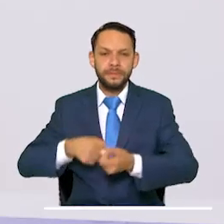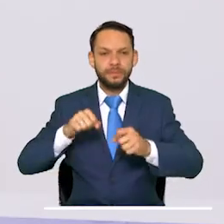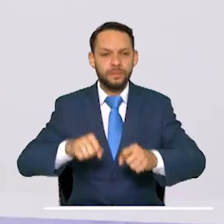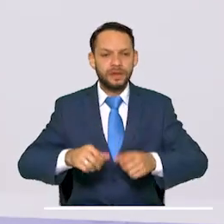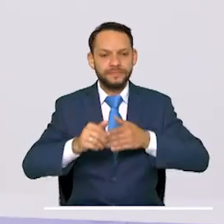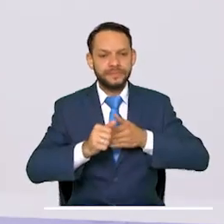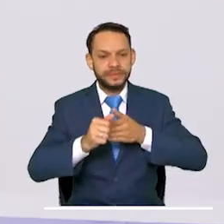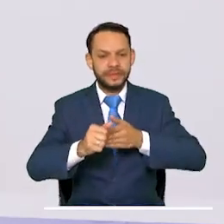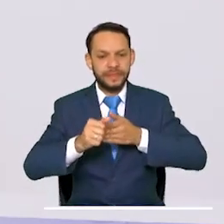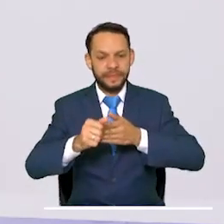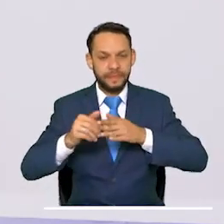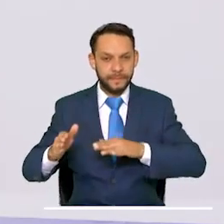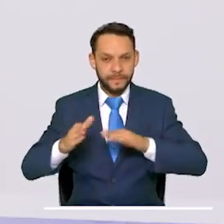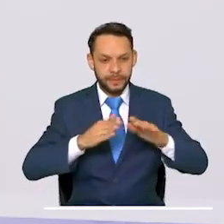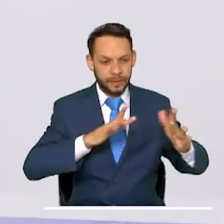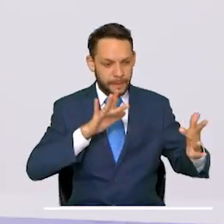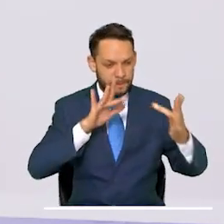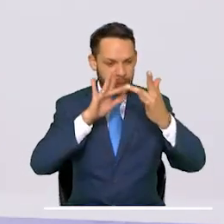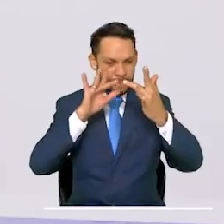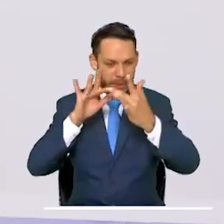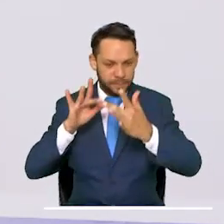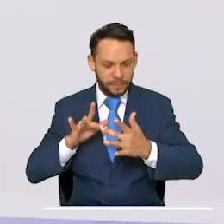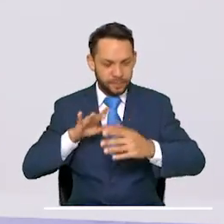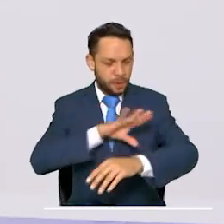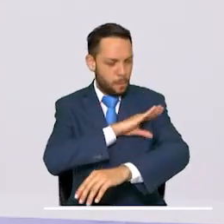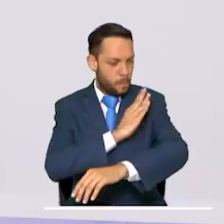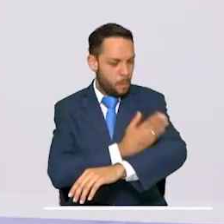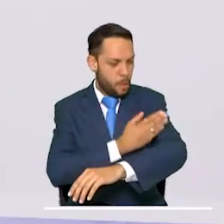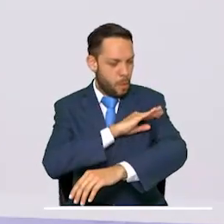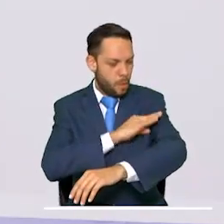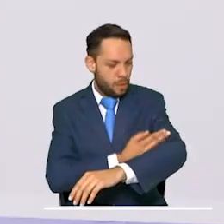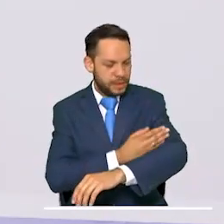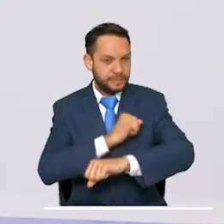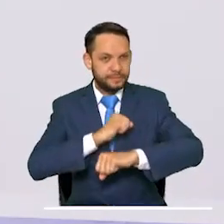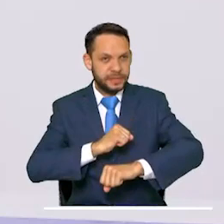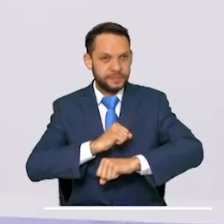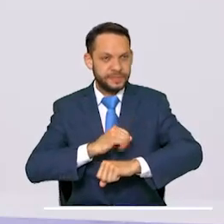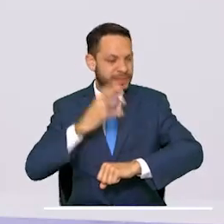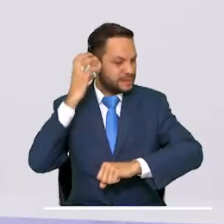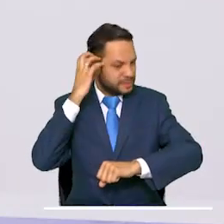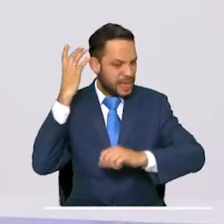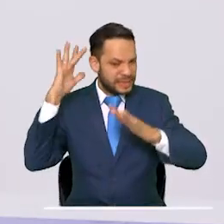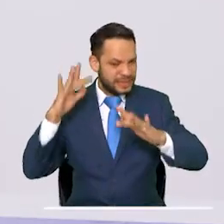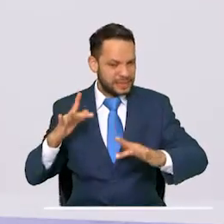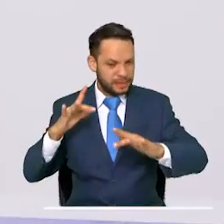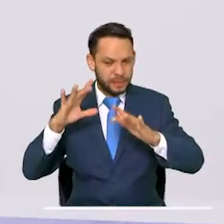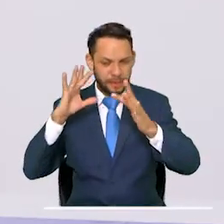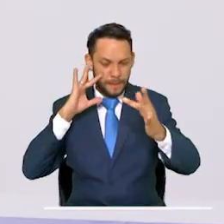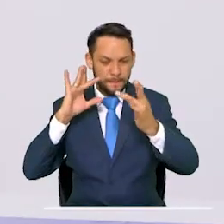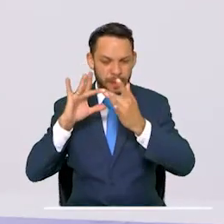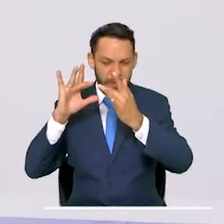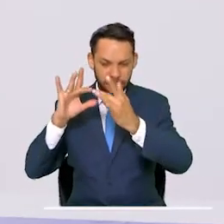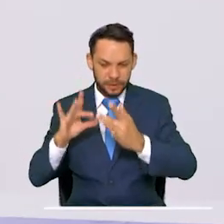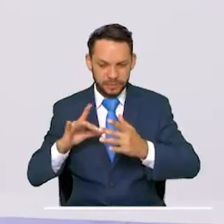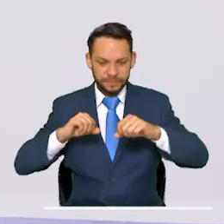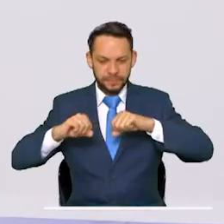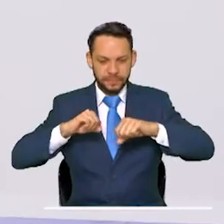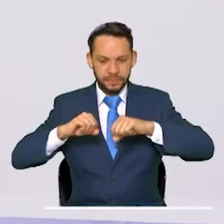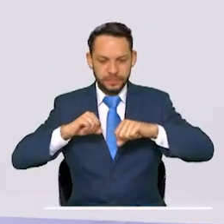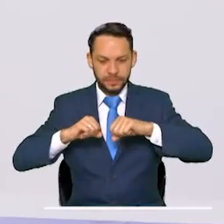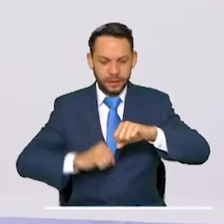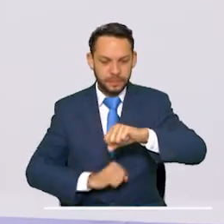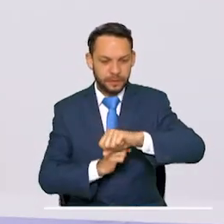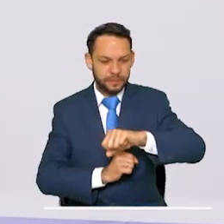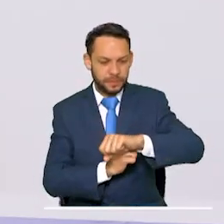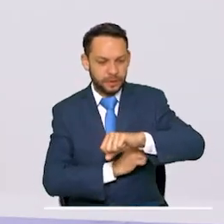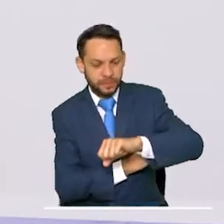cada relación. Pero además, como tiene una gran capacidad moduladora del sistema inmune, el sistema inmune modulado de manera diferente, yo